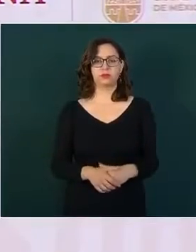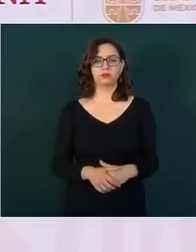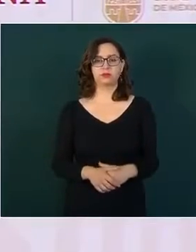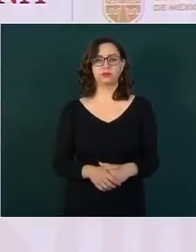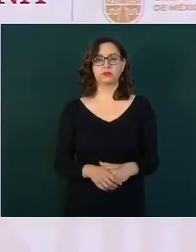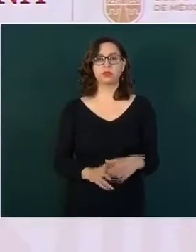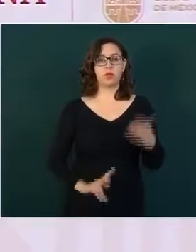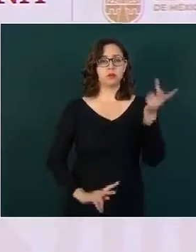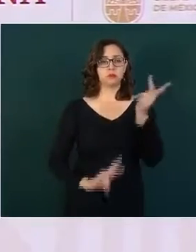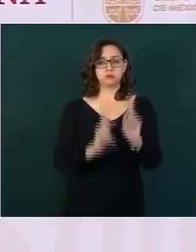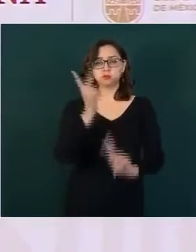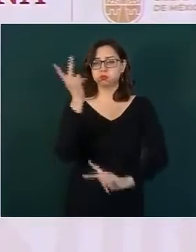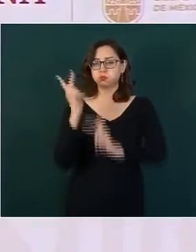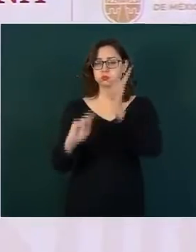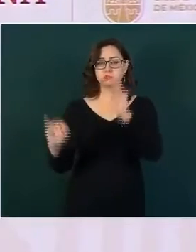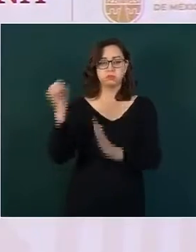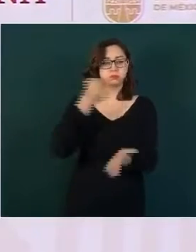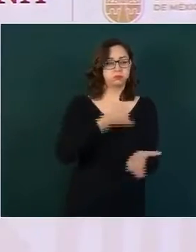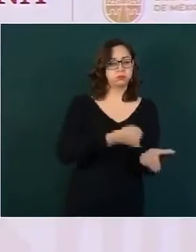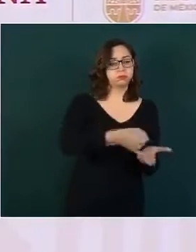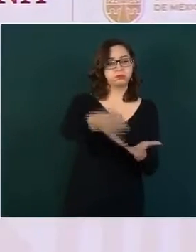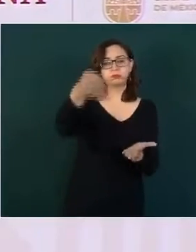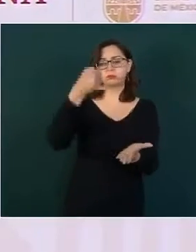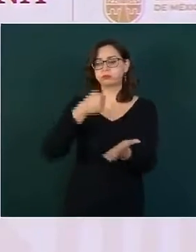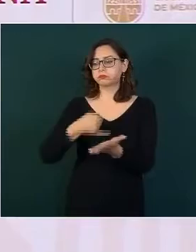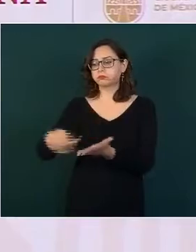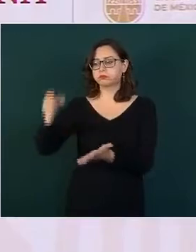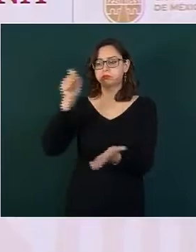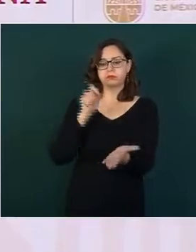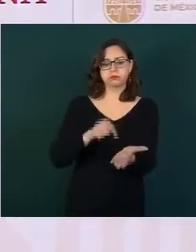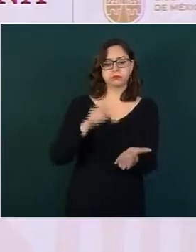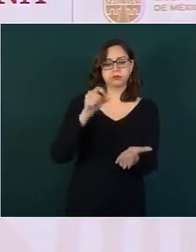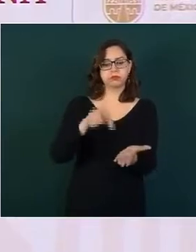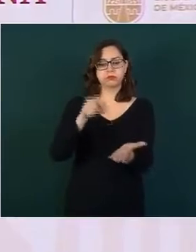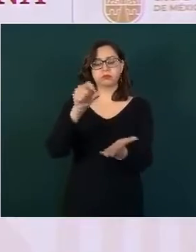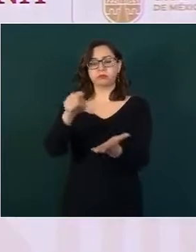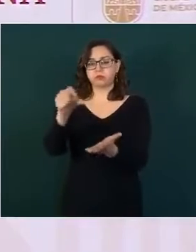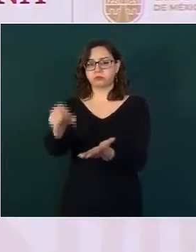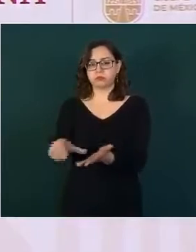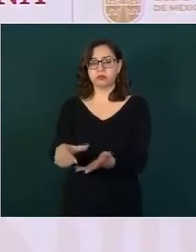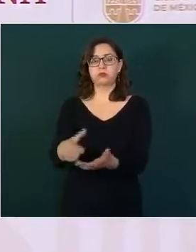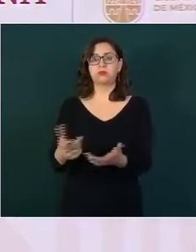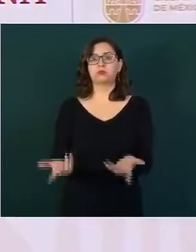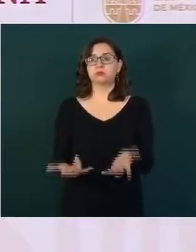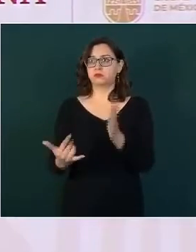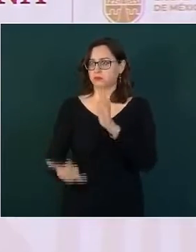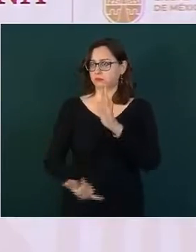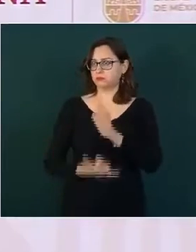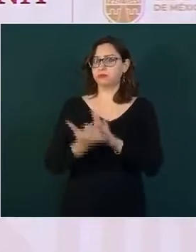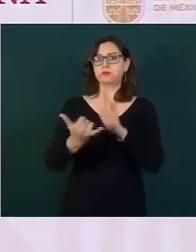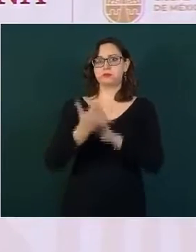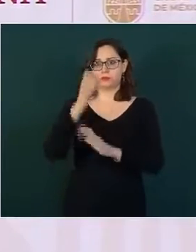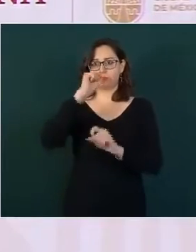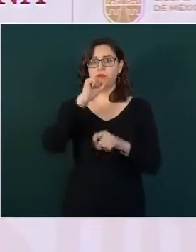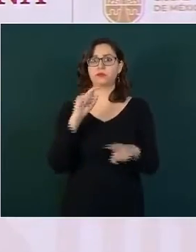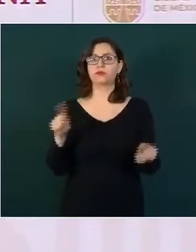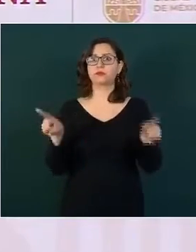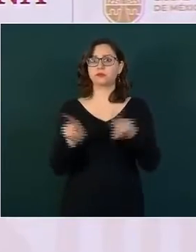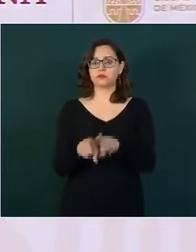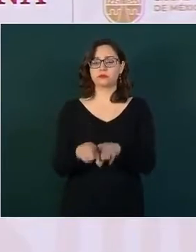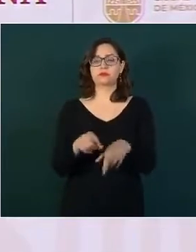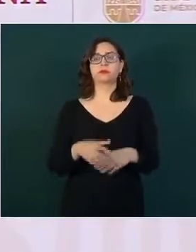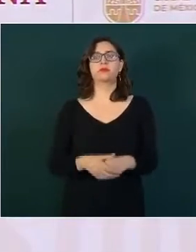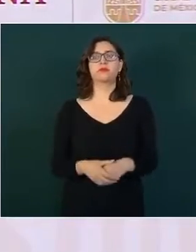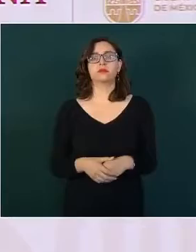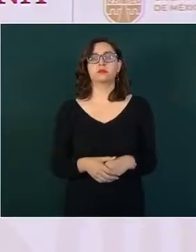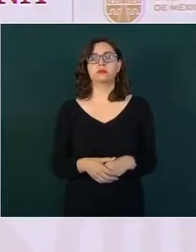millones de plantas del programa Sembrando Vida,